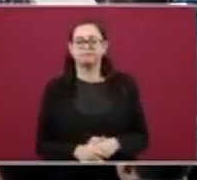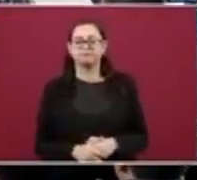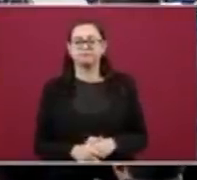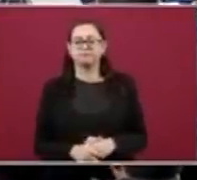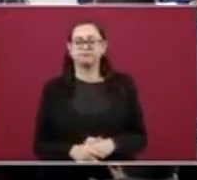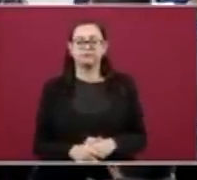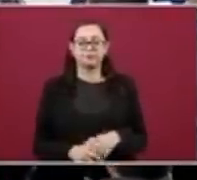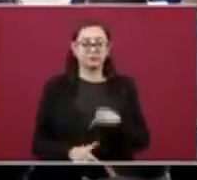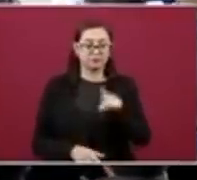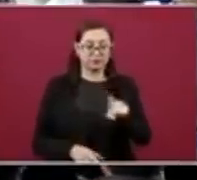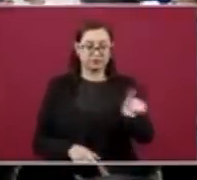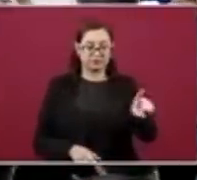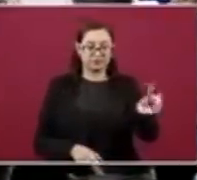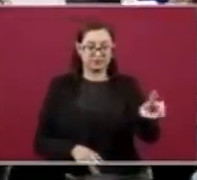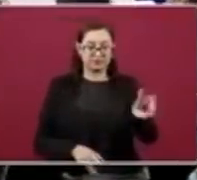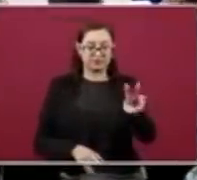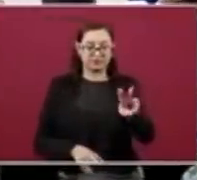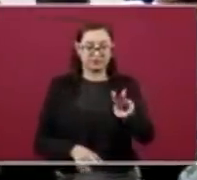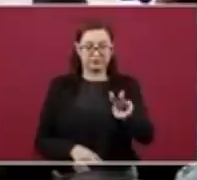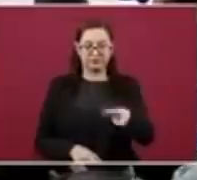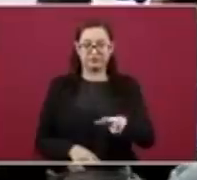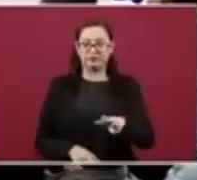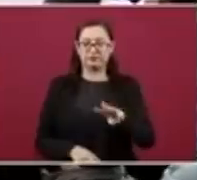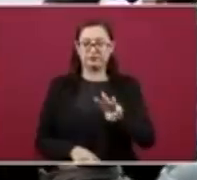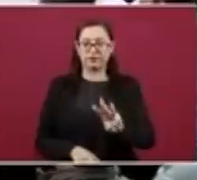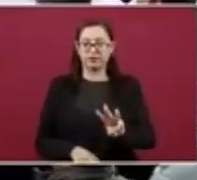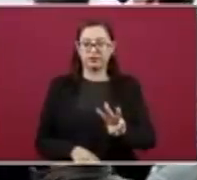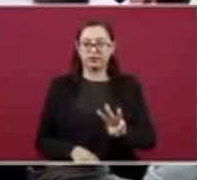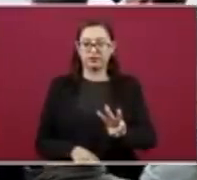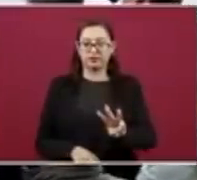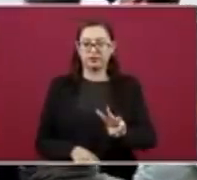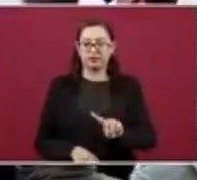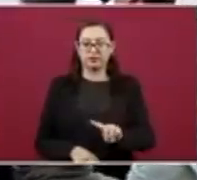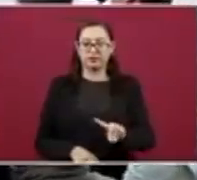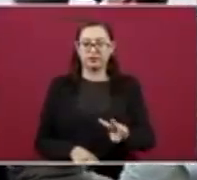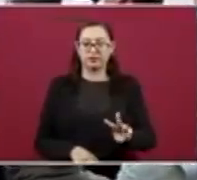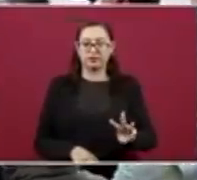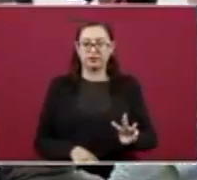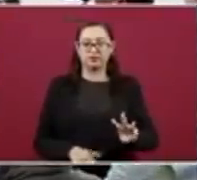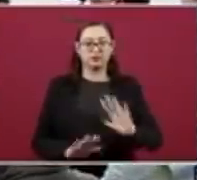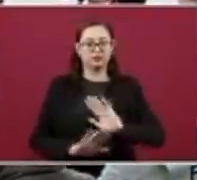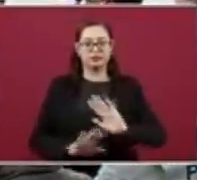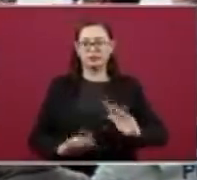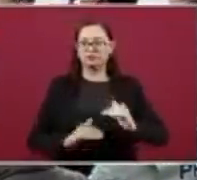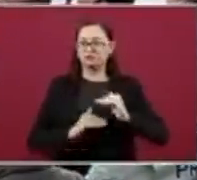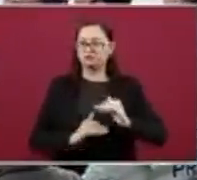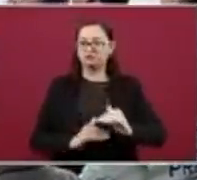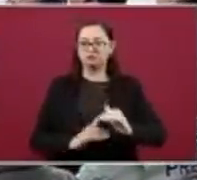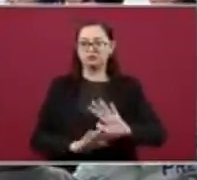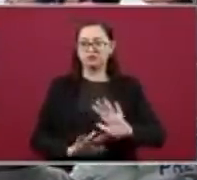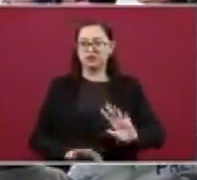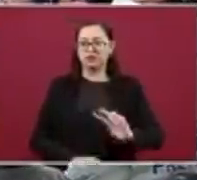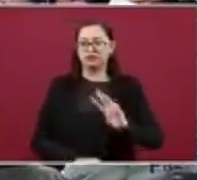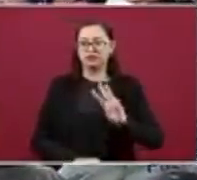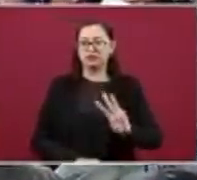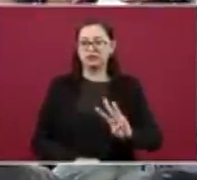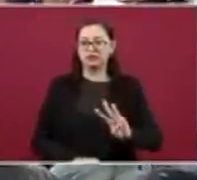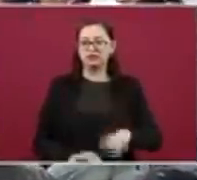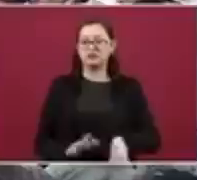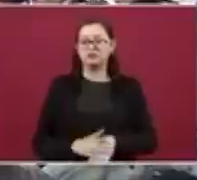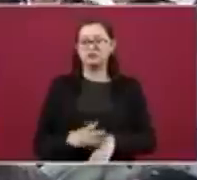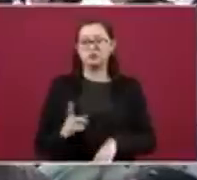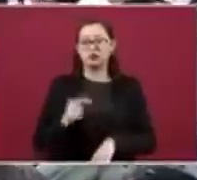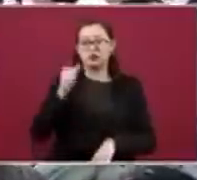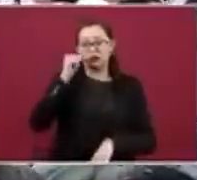Los tres. Si les parece, hasta ahí nada más, porque miren, ayer nos